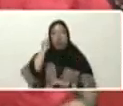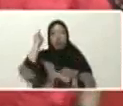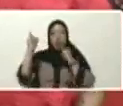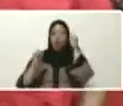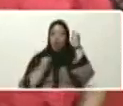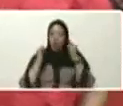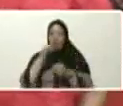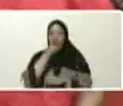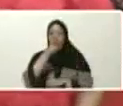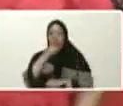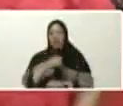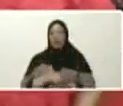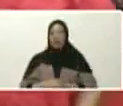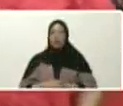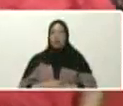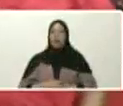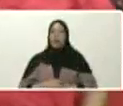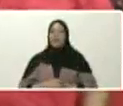ideológicamente.